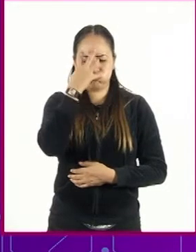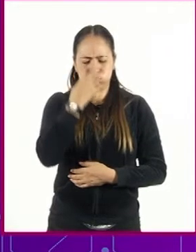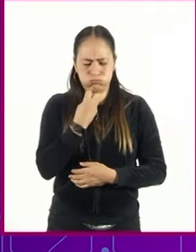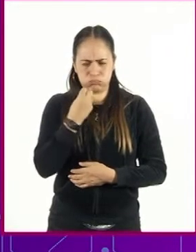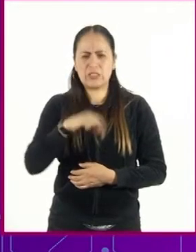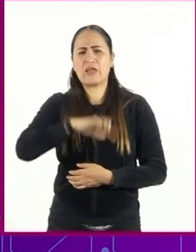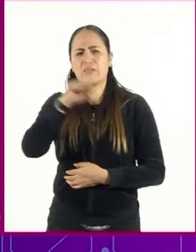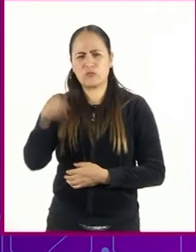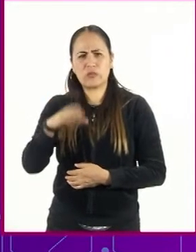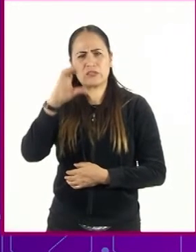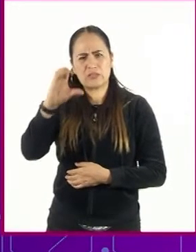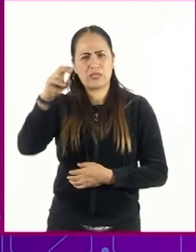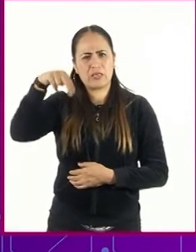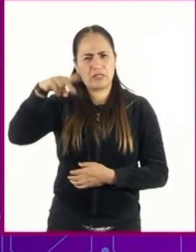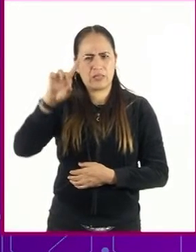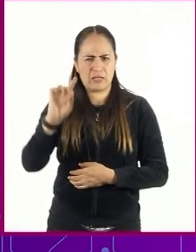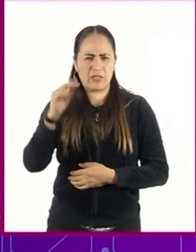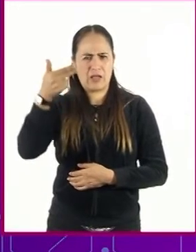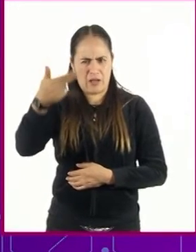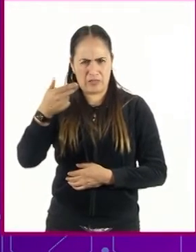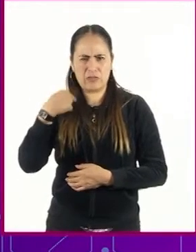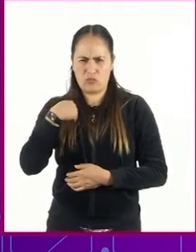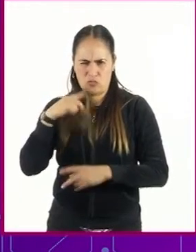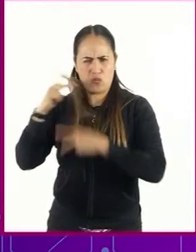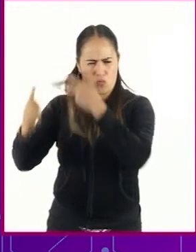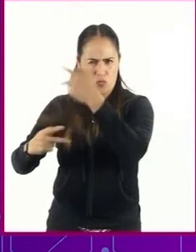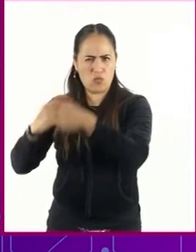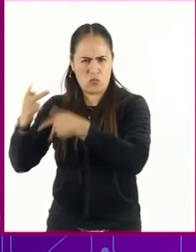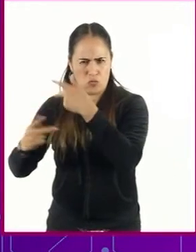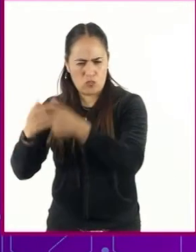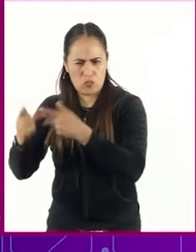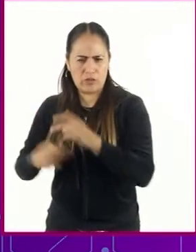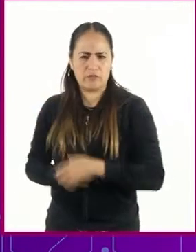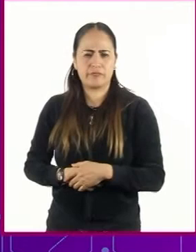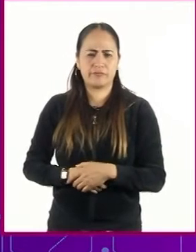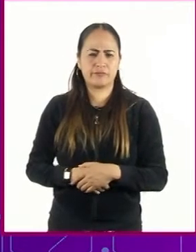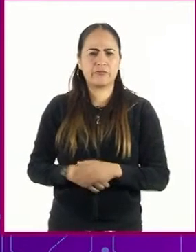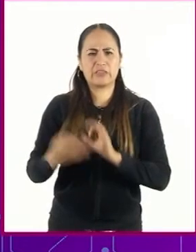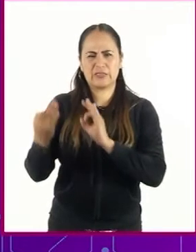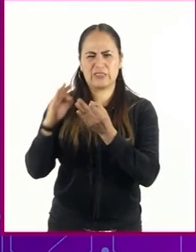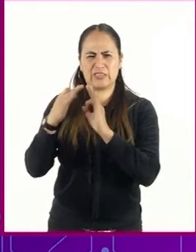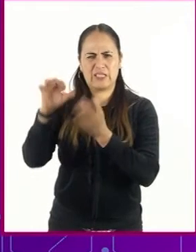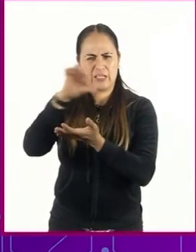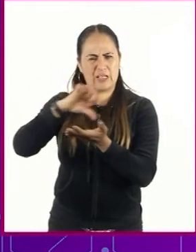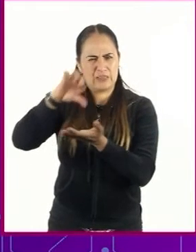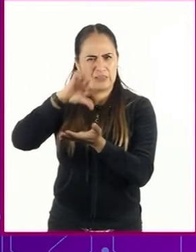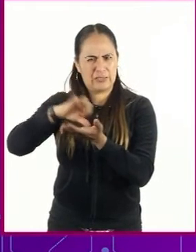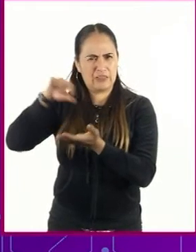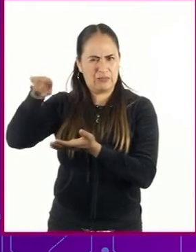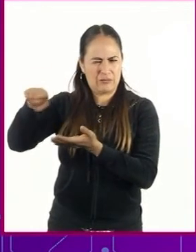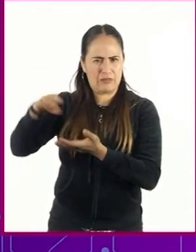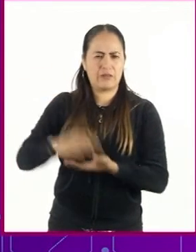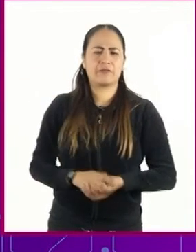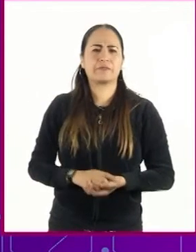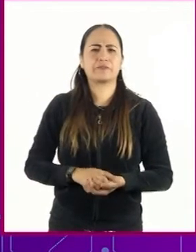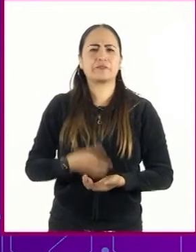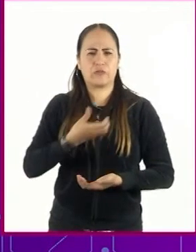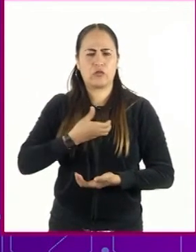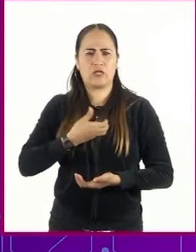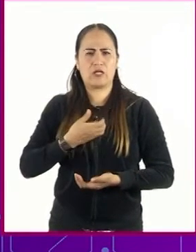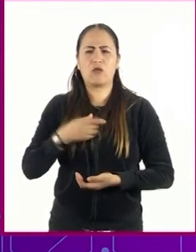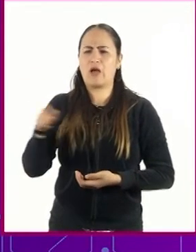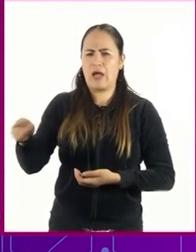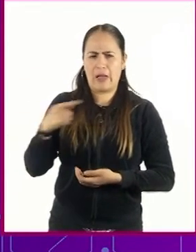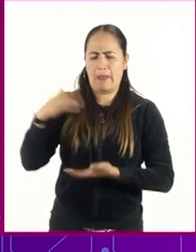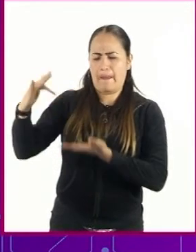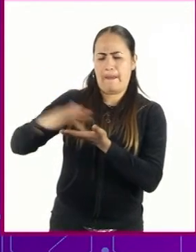fui a la CNDH, Comisión Nacional de los Derechos Humanos, una ahí que está por el centro. Y ya ahí me dieron apoyo y ya fueron